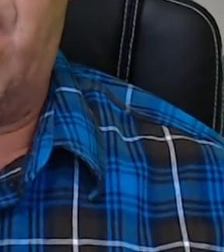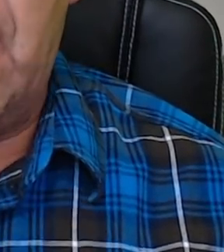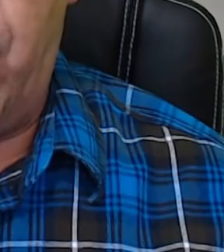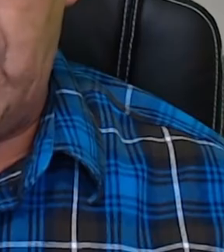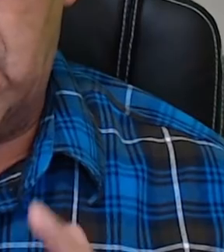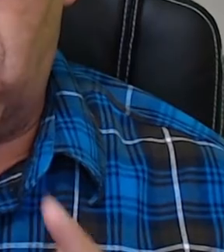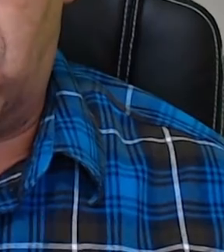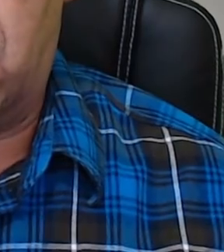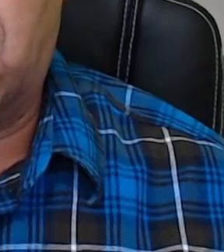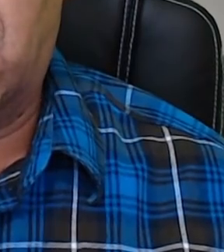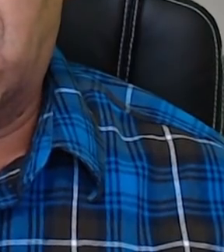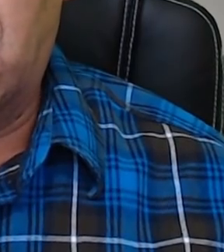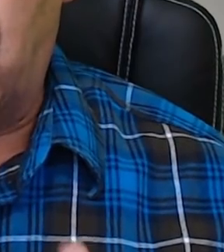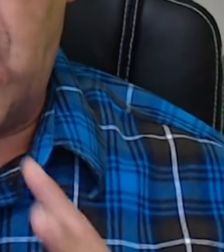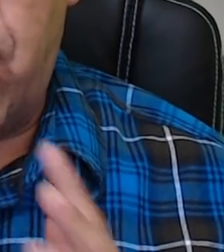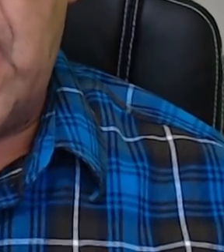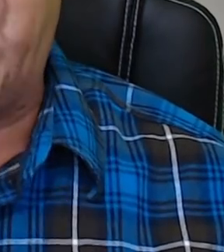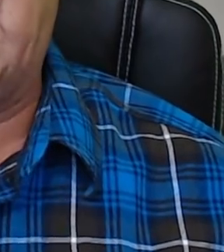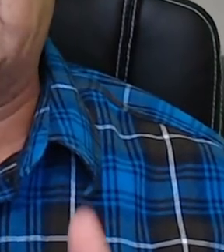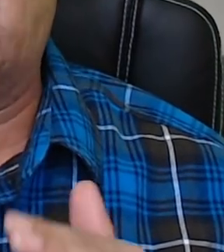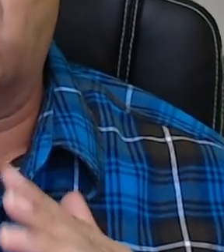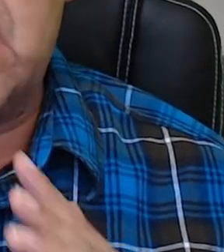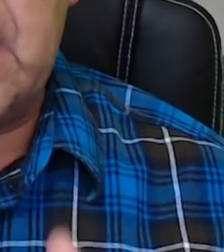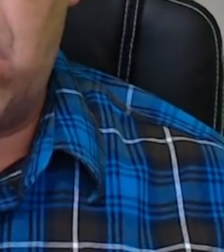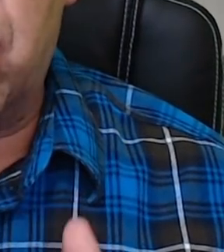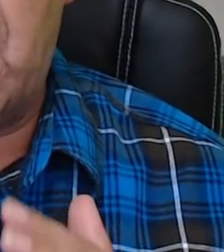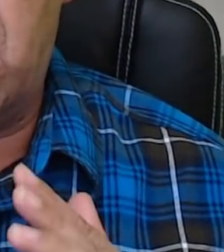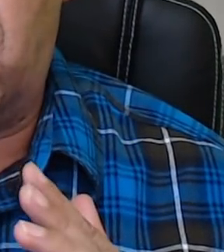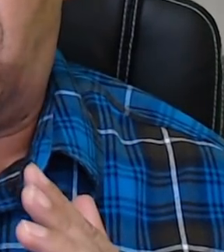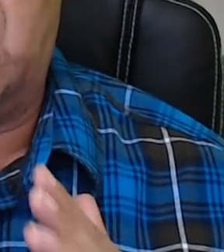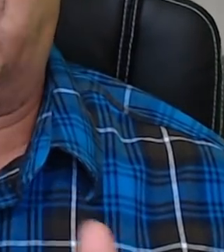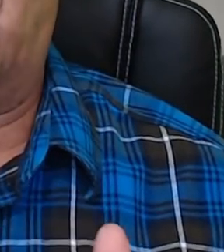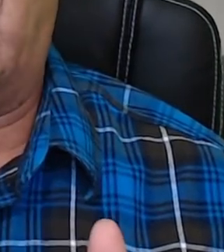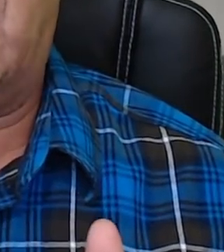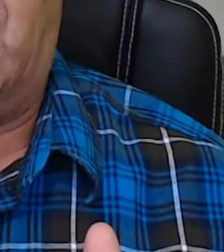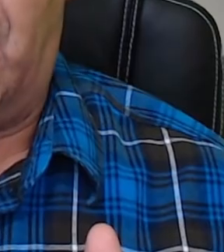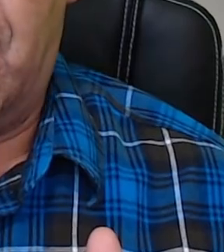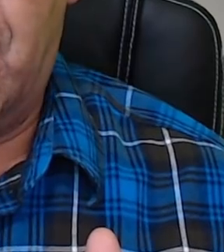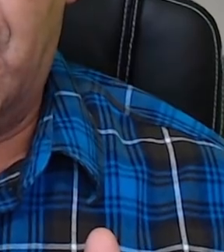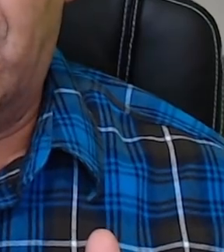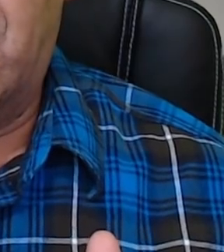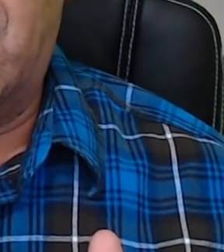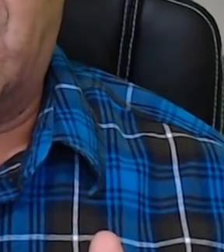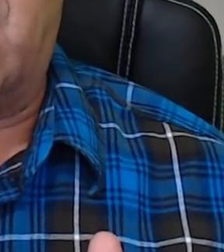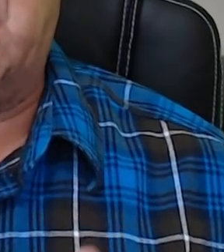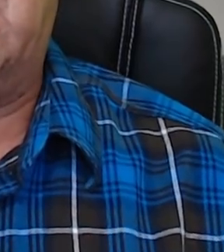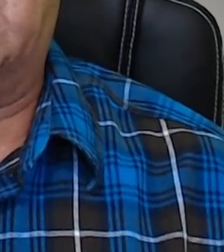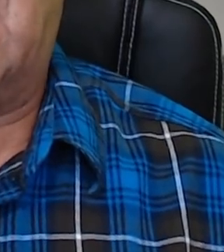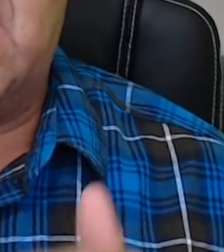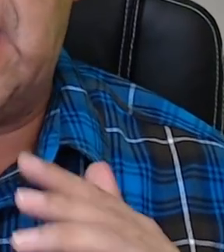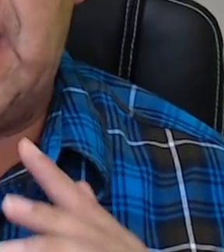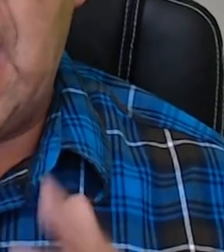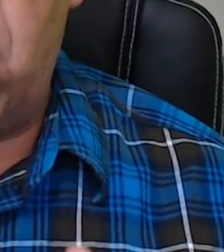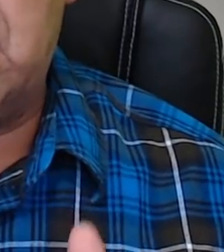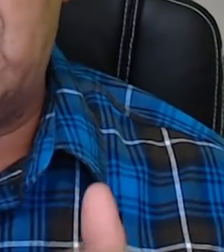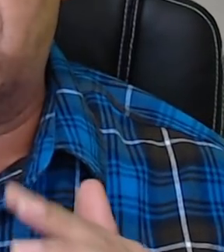a Felipe Calderón, porque Felipe Calderón lo está acusando de espionaje. El presidente le